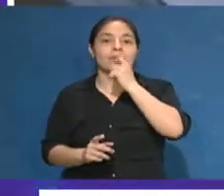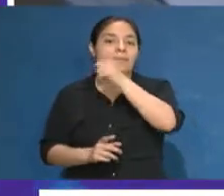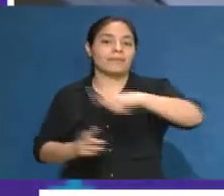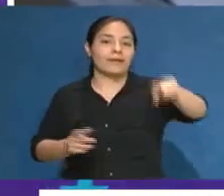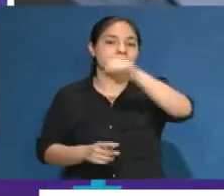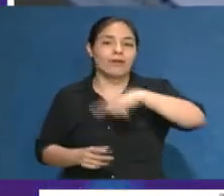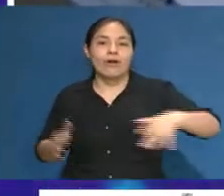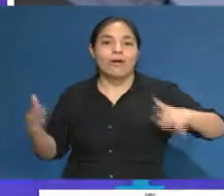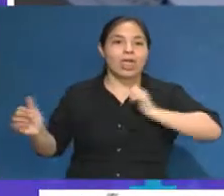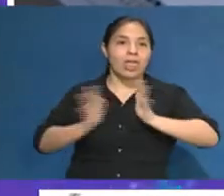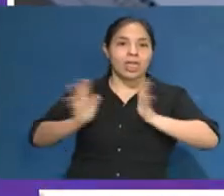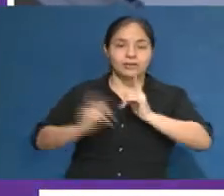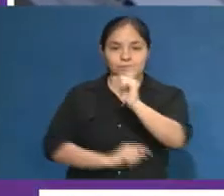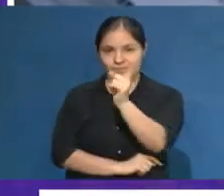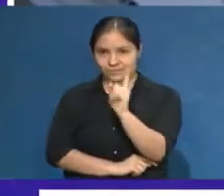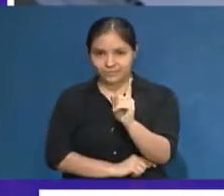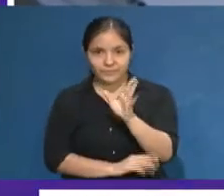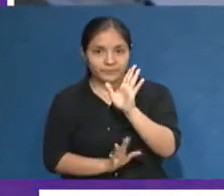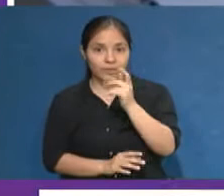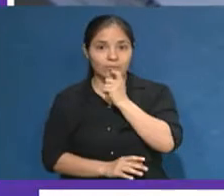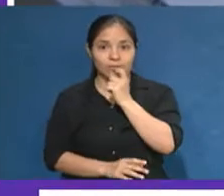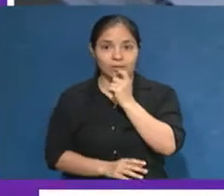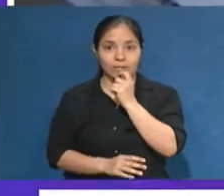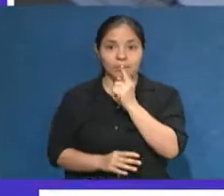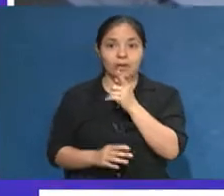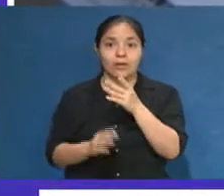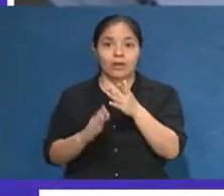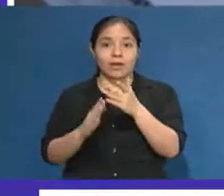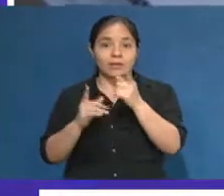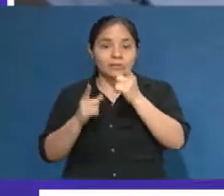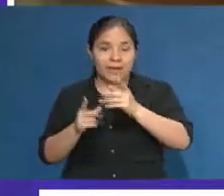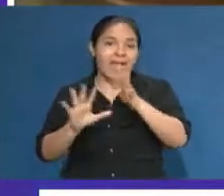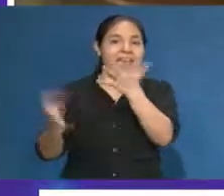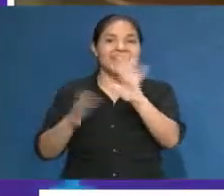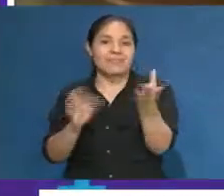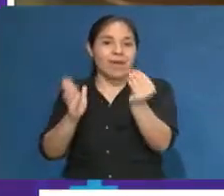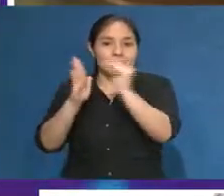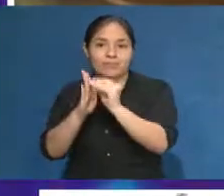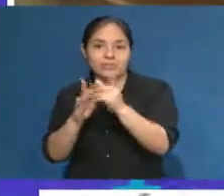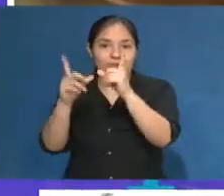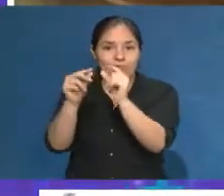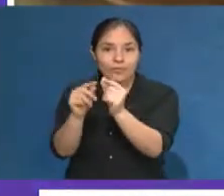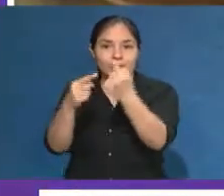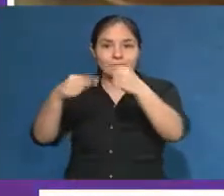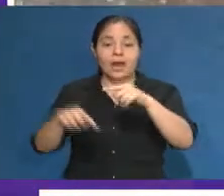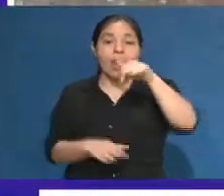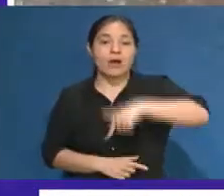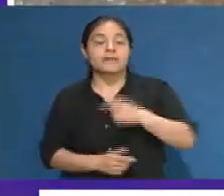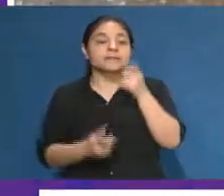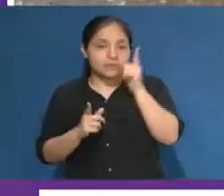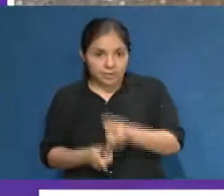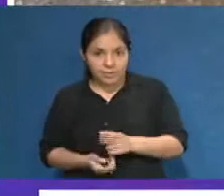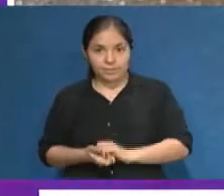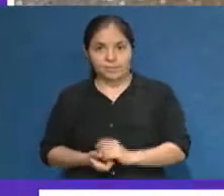gente, pero es así como les informamos con las lecturas estimadas que tenían que ver sus facturas, estudiarlas, ahora en este caso también. Porque esto